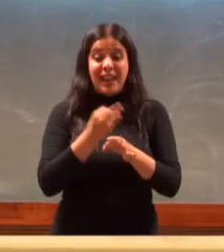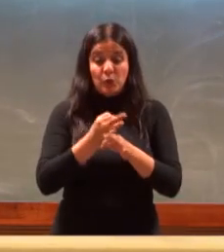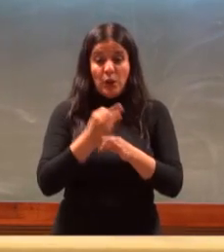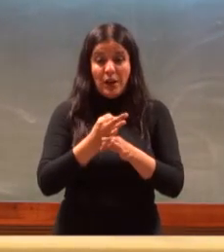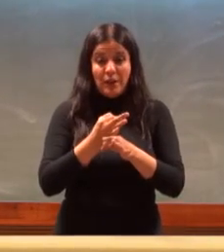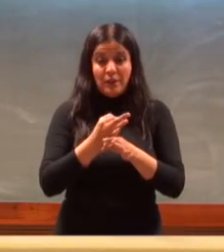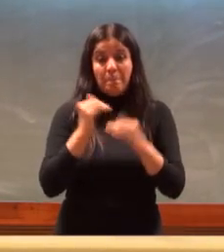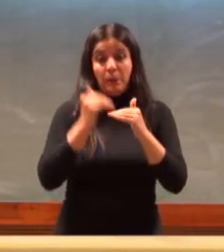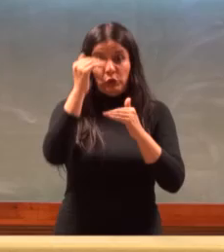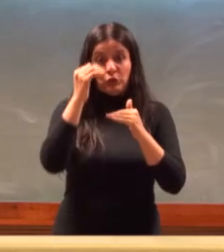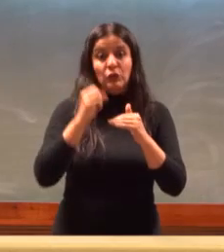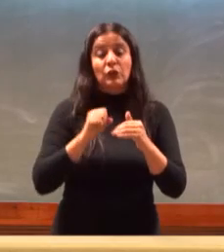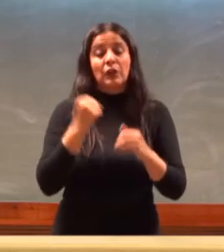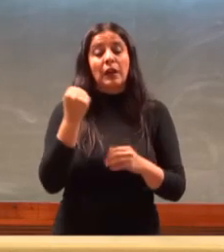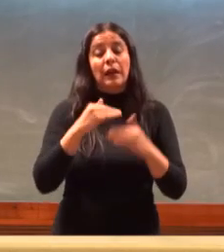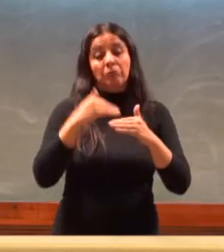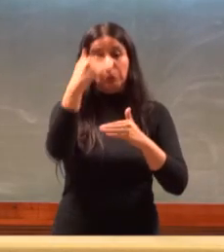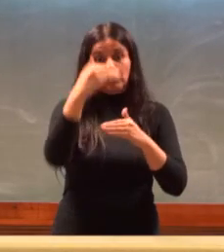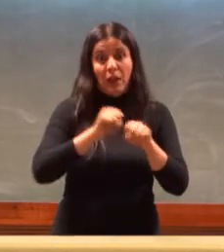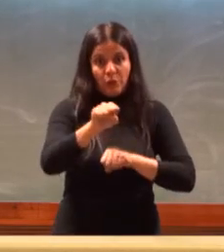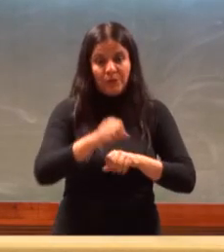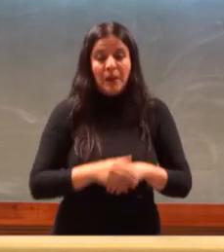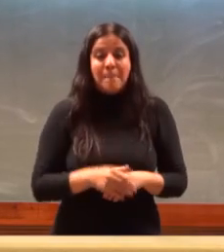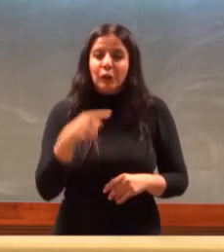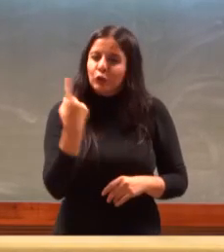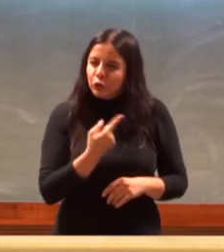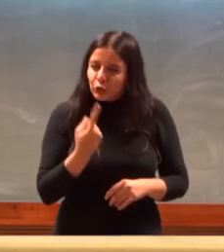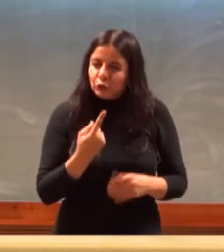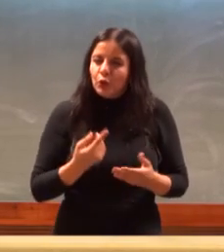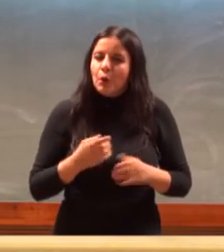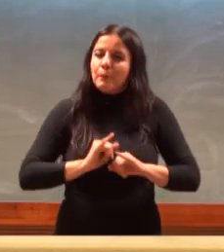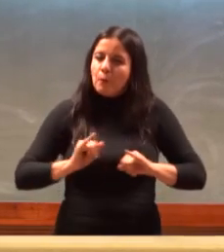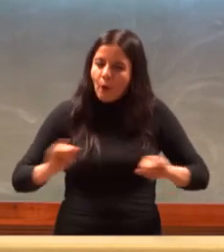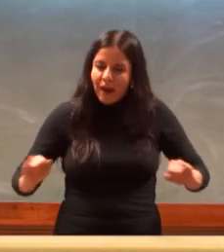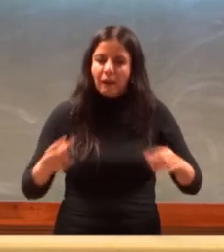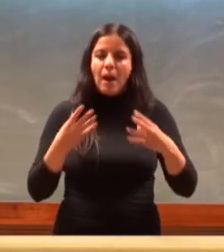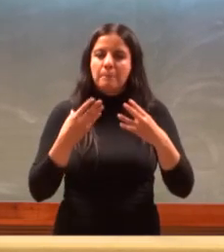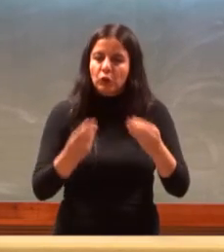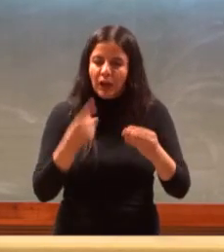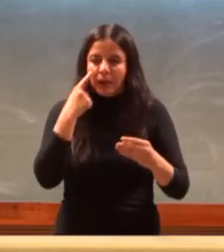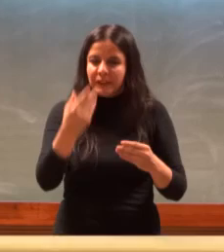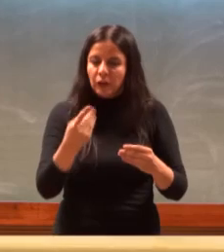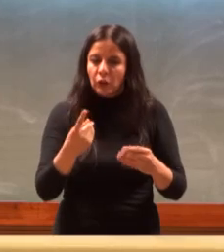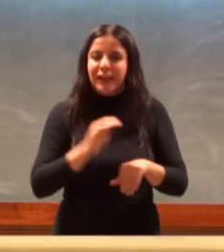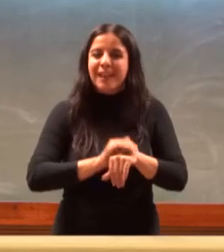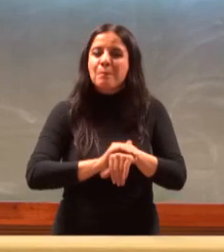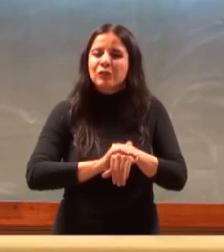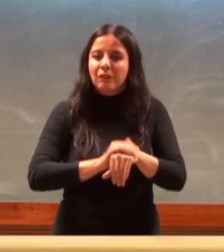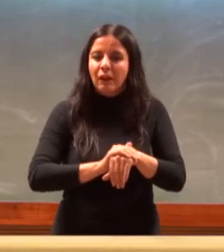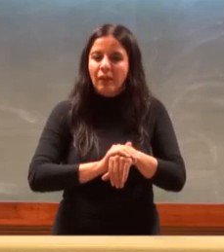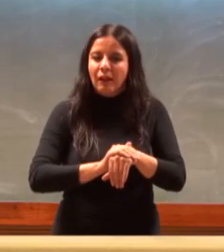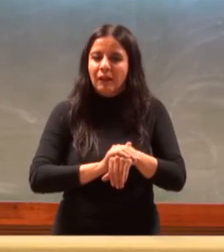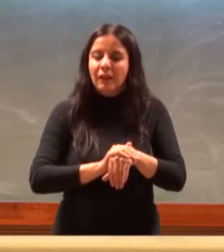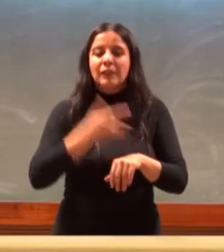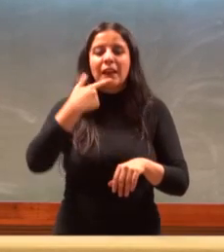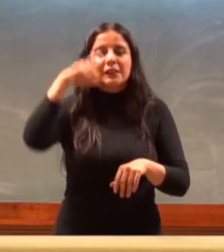secretaría de posgrado no creemos que prover y apoyar la investigación es un rol fundamental de la cesit y una responsabilidad de facultad para todas las